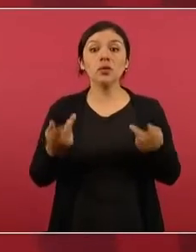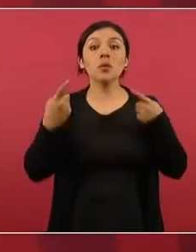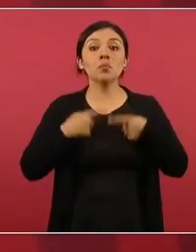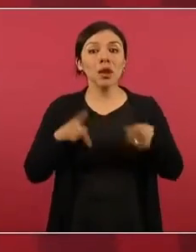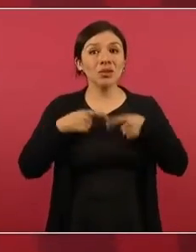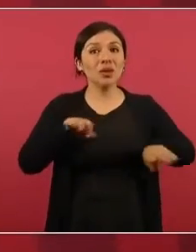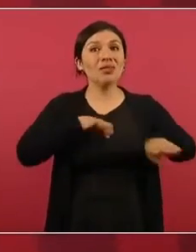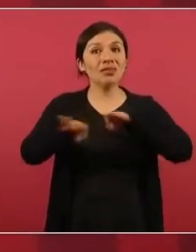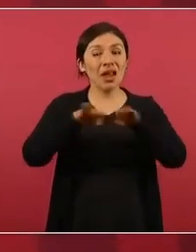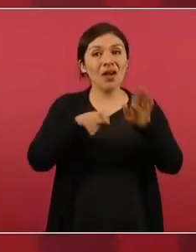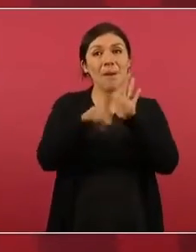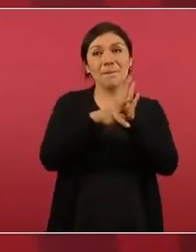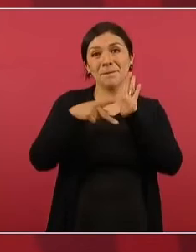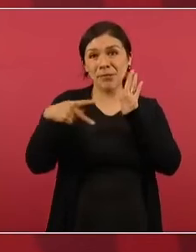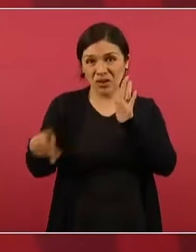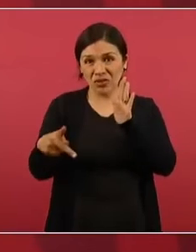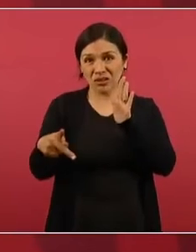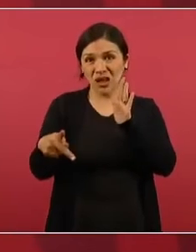Periodistas que fueron